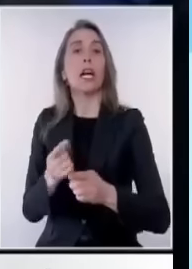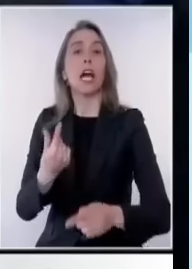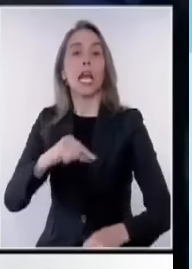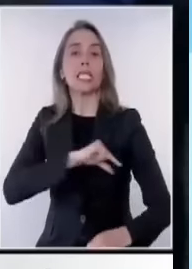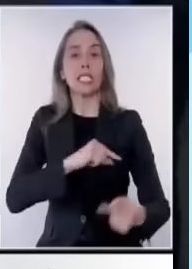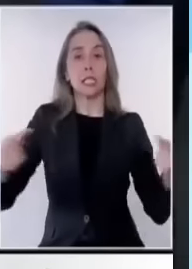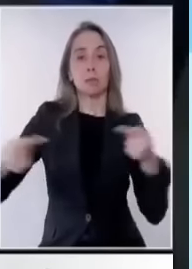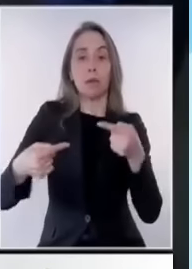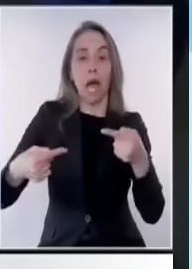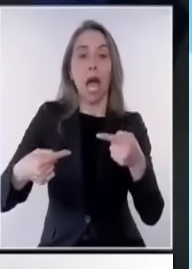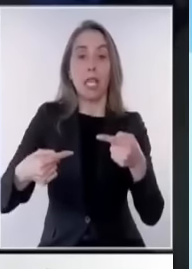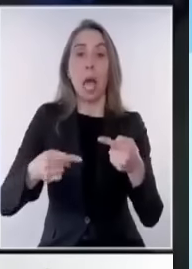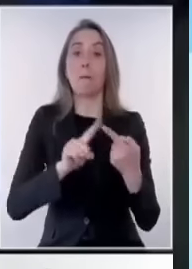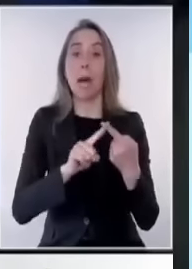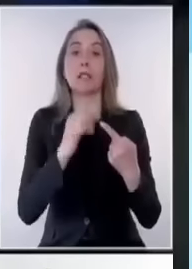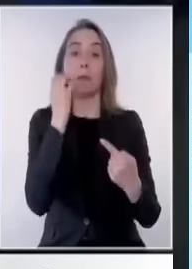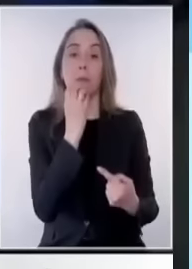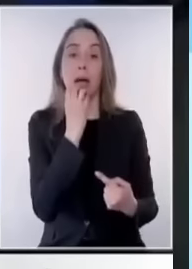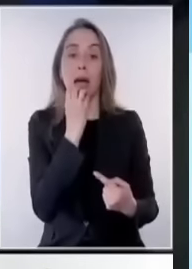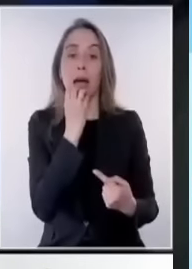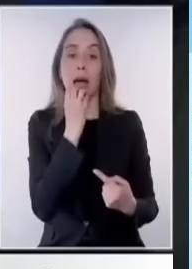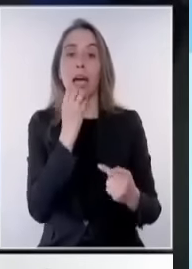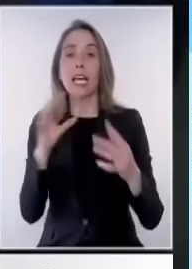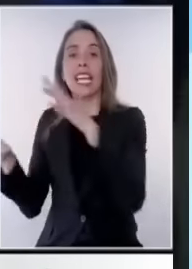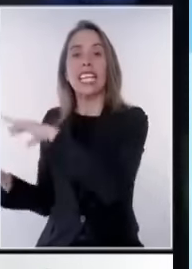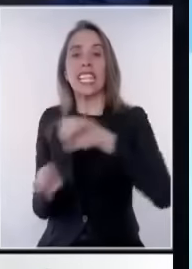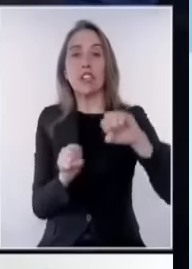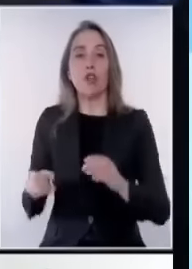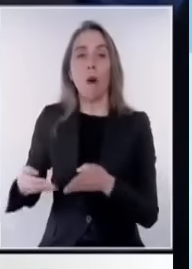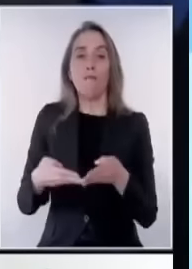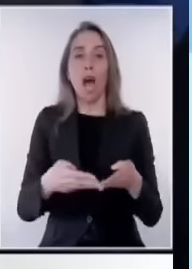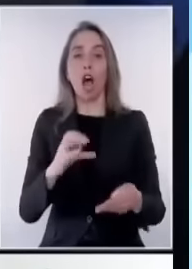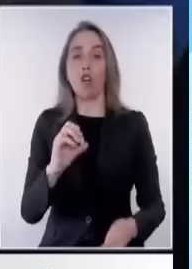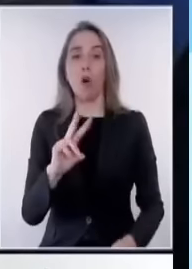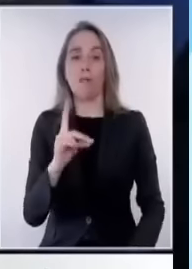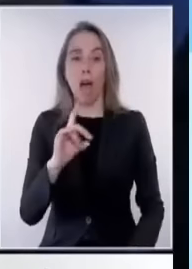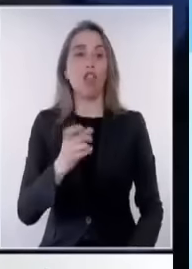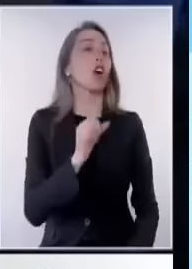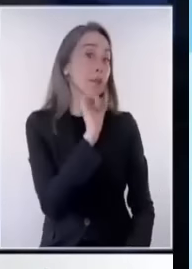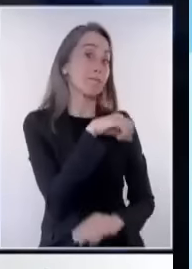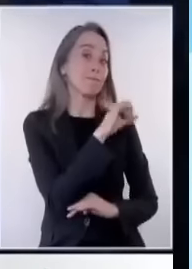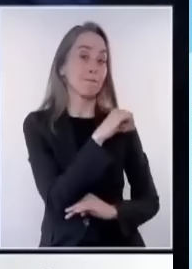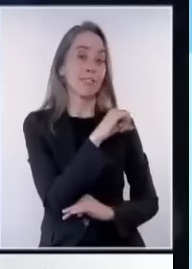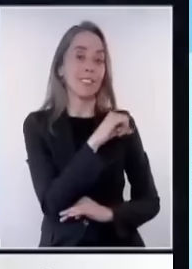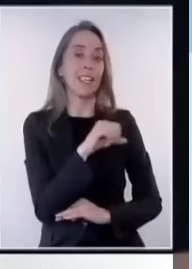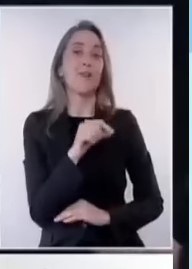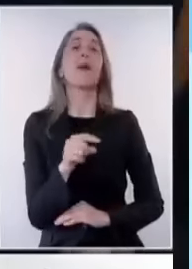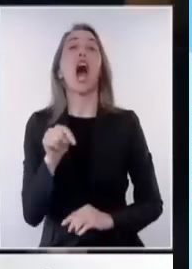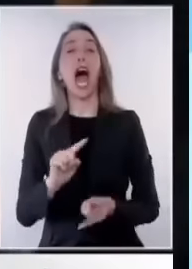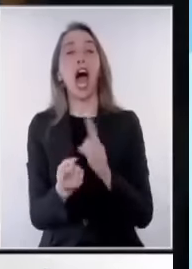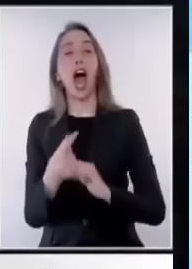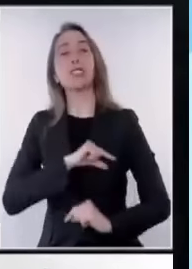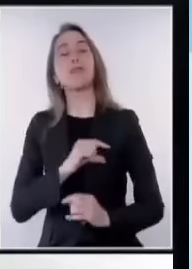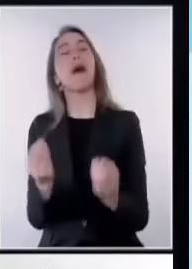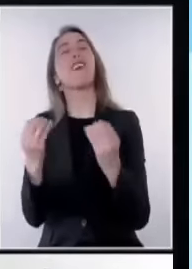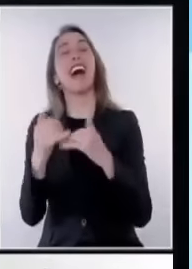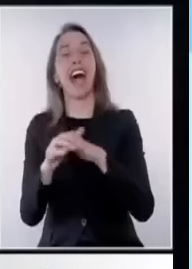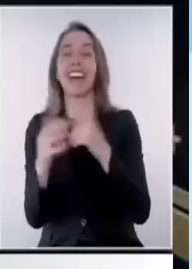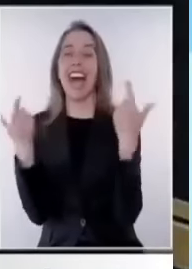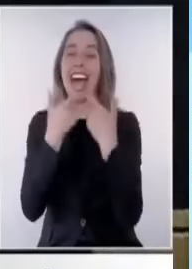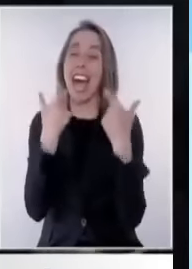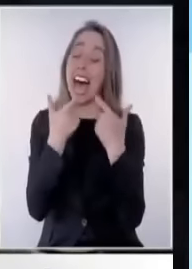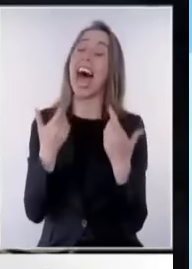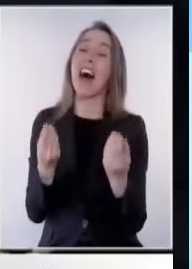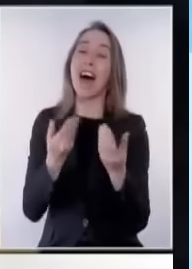en la guerra contra España, y en donde nos hacemos con la Covadonga. Pero somos muy buenos amigos. Muy buenos amigos, por